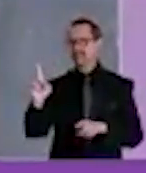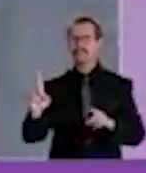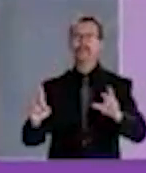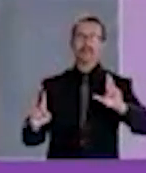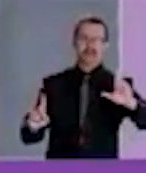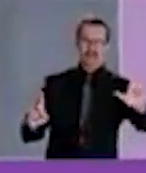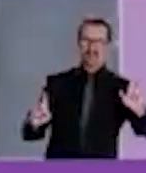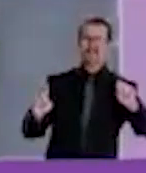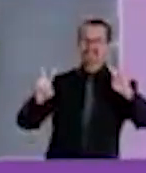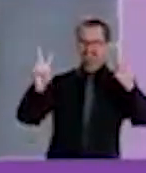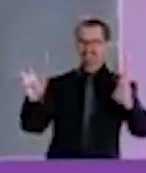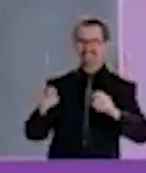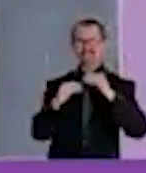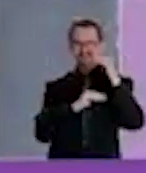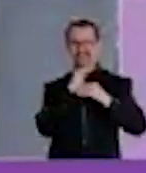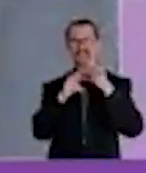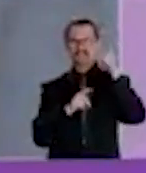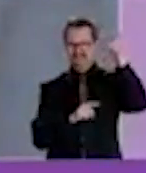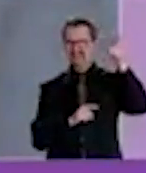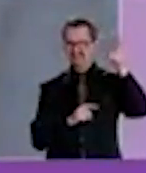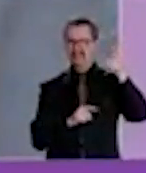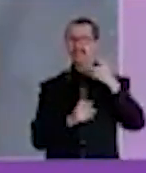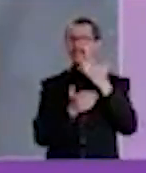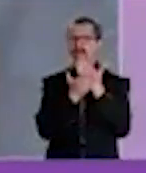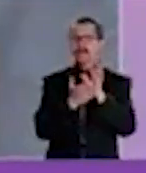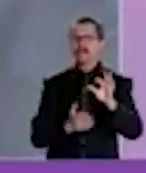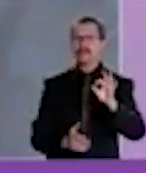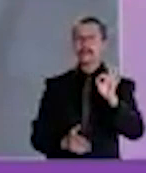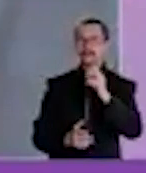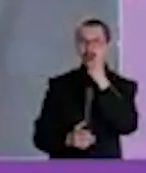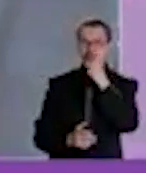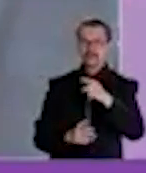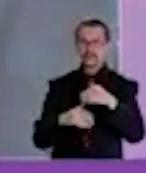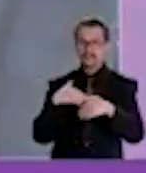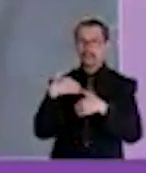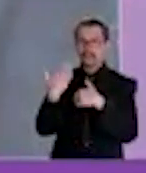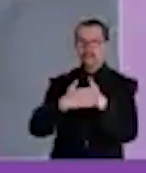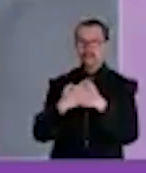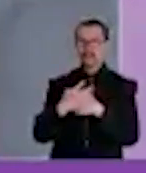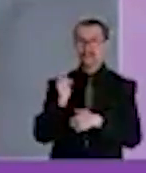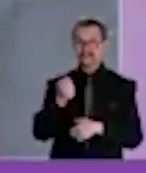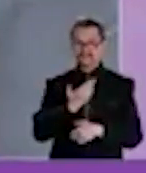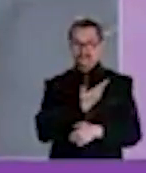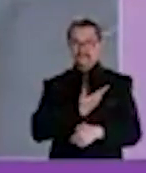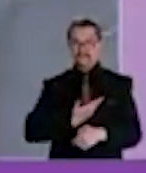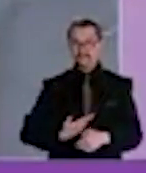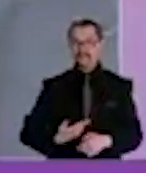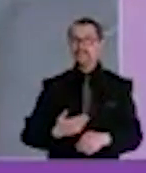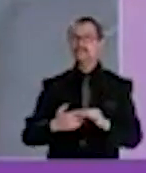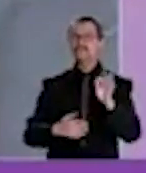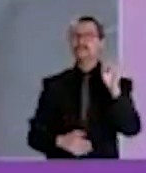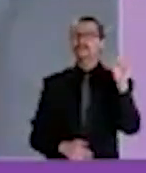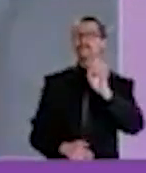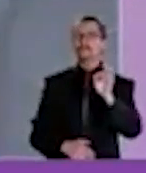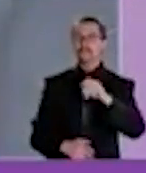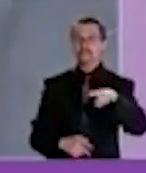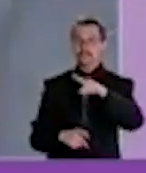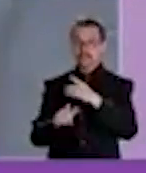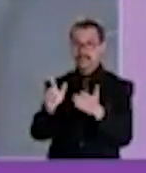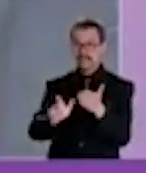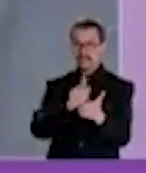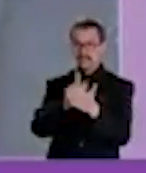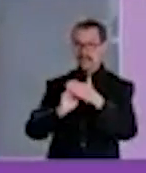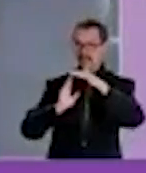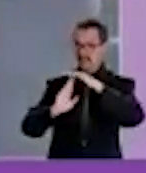o ayudar a pagar activamente el muro si a cambio se obtuviera una reforma migratoria que diera un camino a la ciudadanía y la tranquilidad